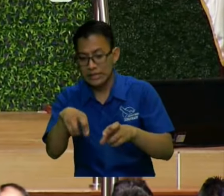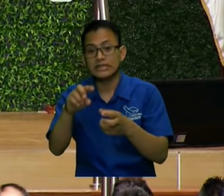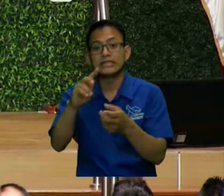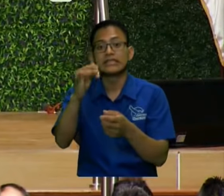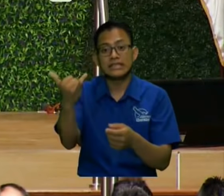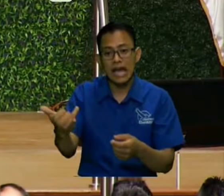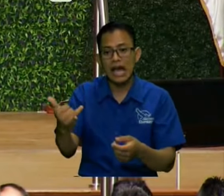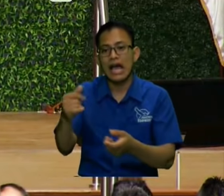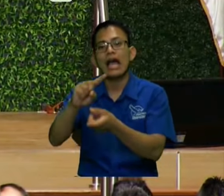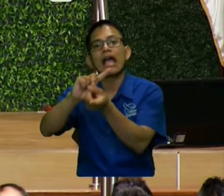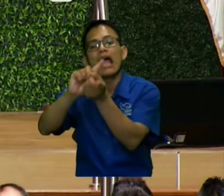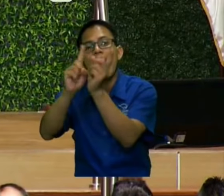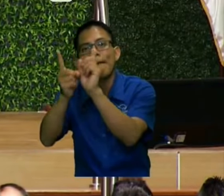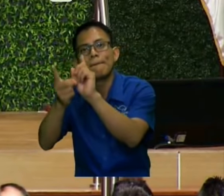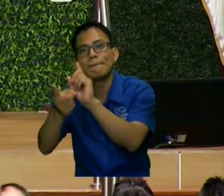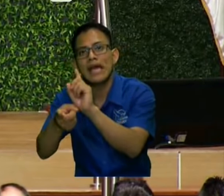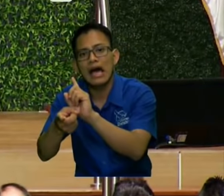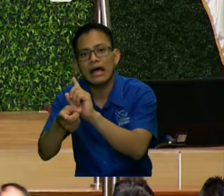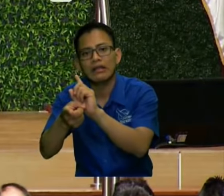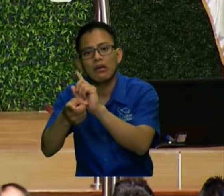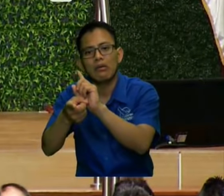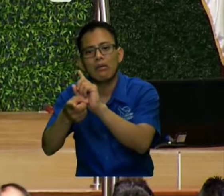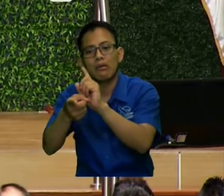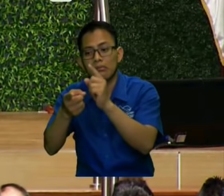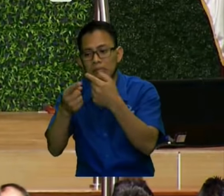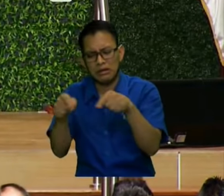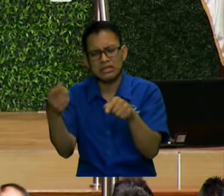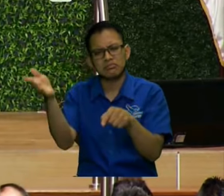mundo, entonces se conforma.